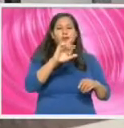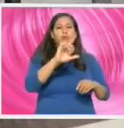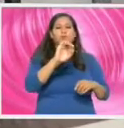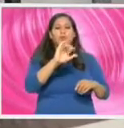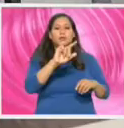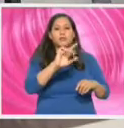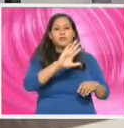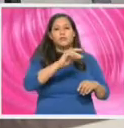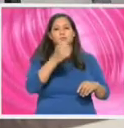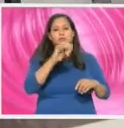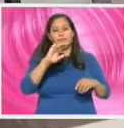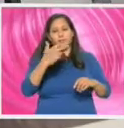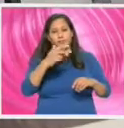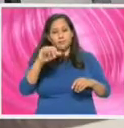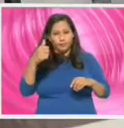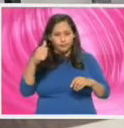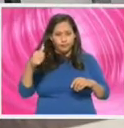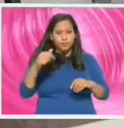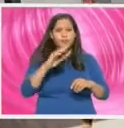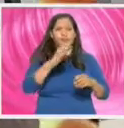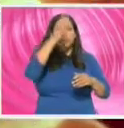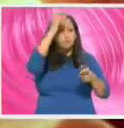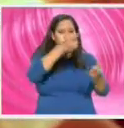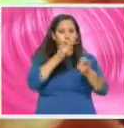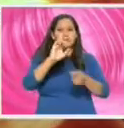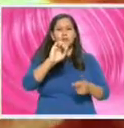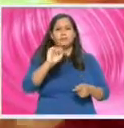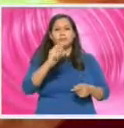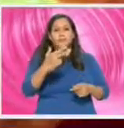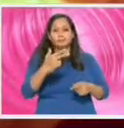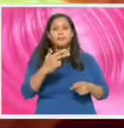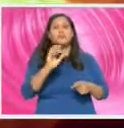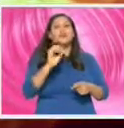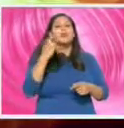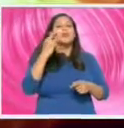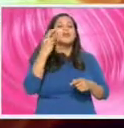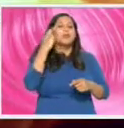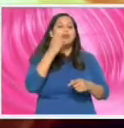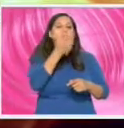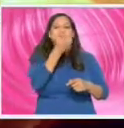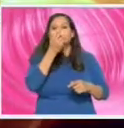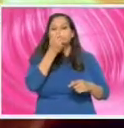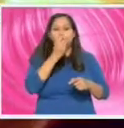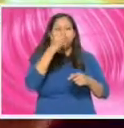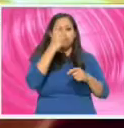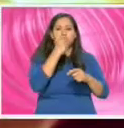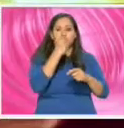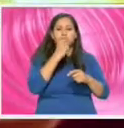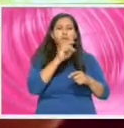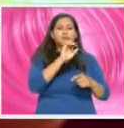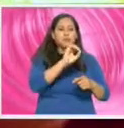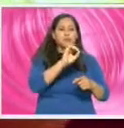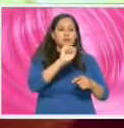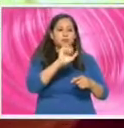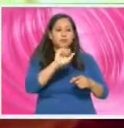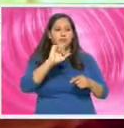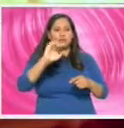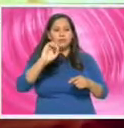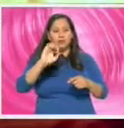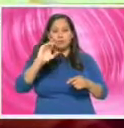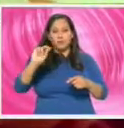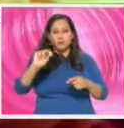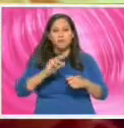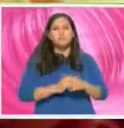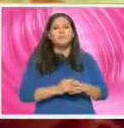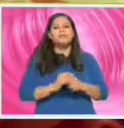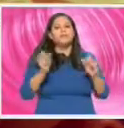Locatel 5658-1111, bomberos 068 o Radio Patrulla 066, 060 y 080. Gracias. Nos